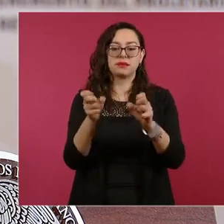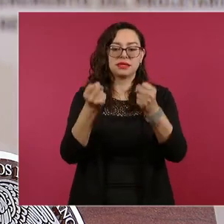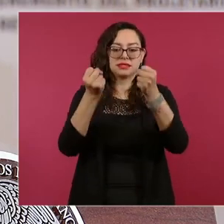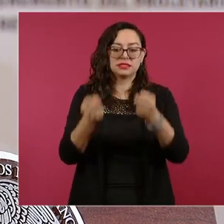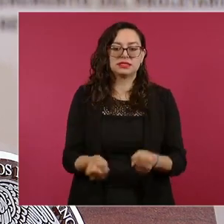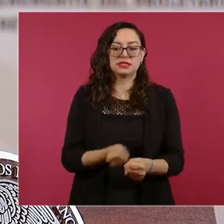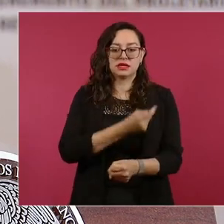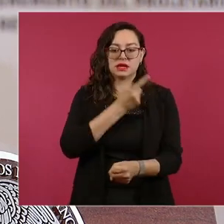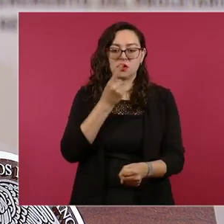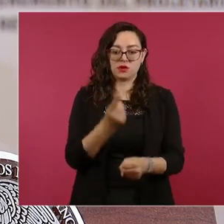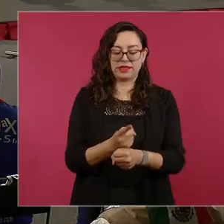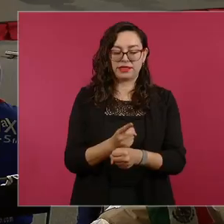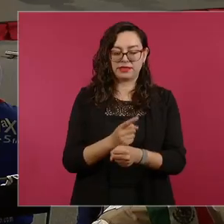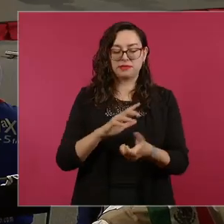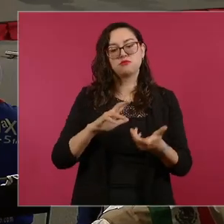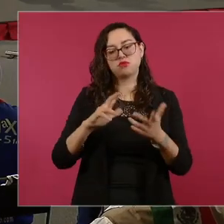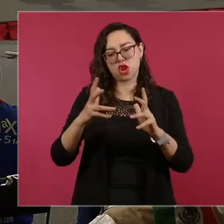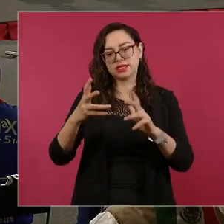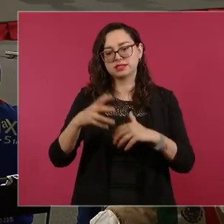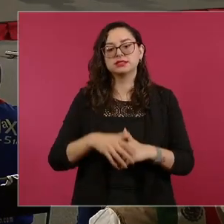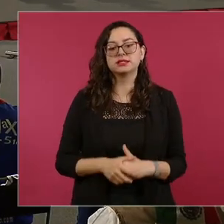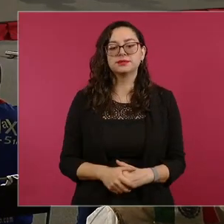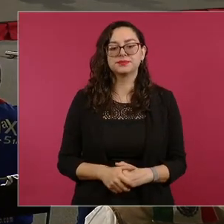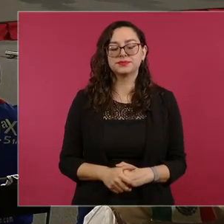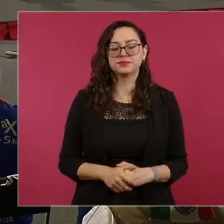la violencia. Vamos a verlo.